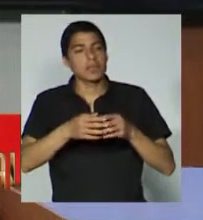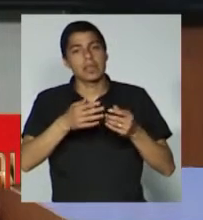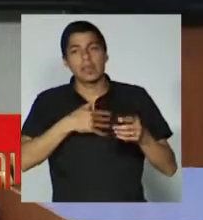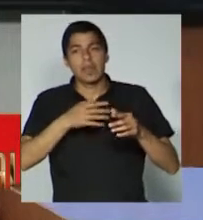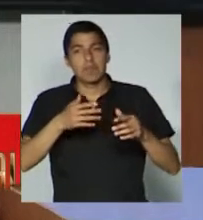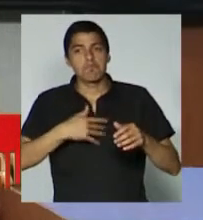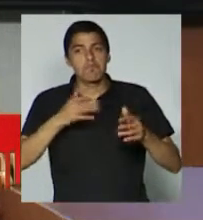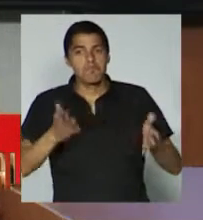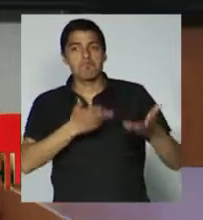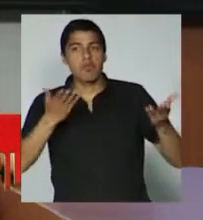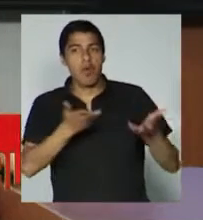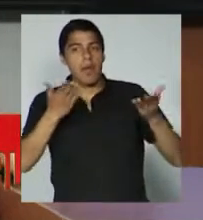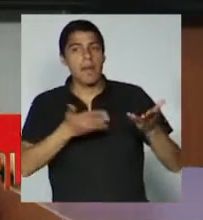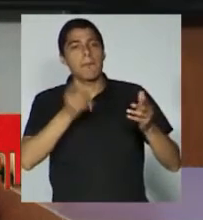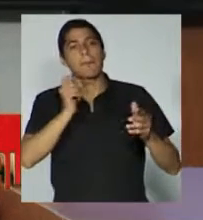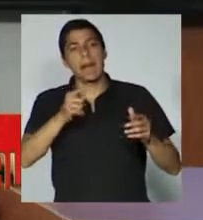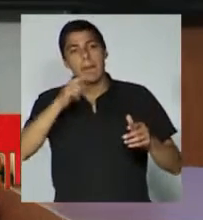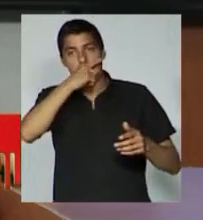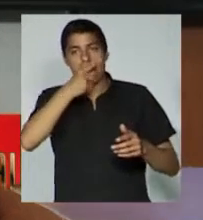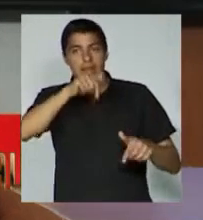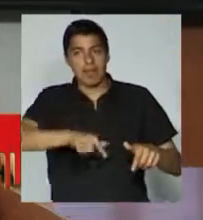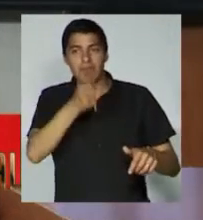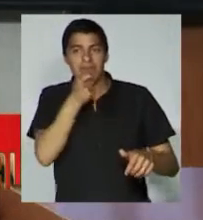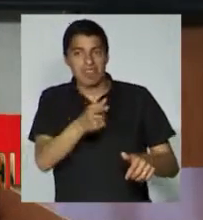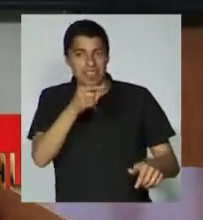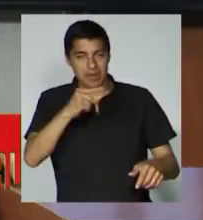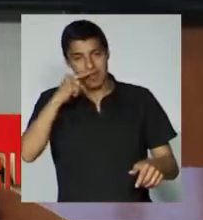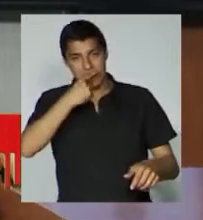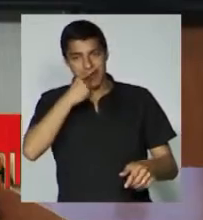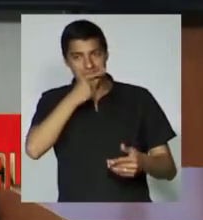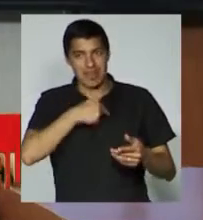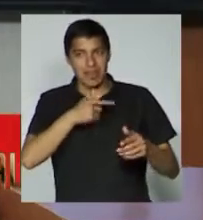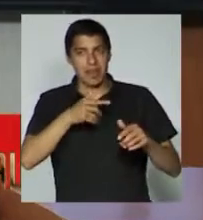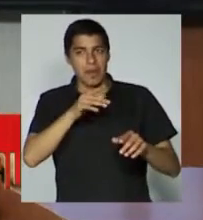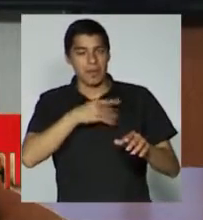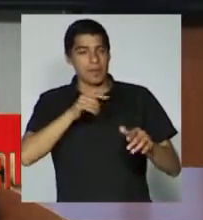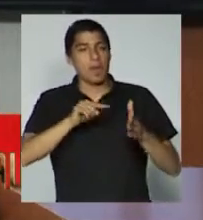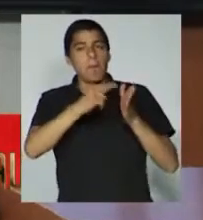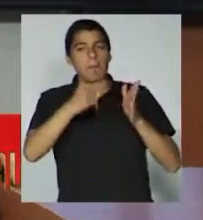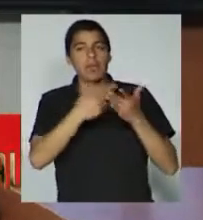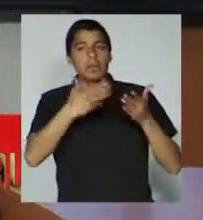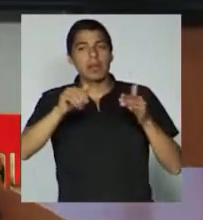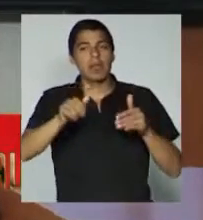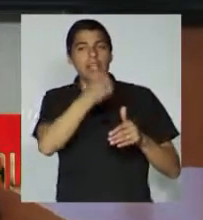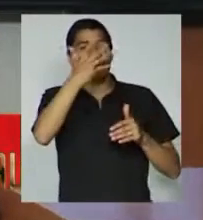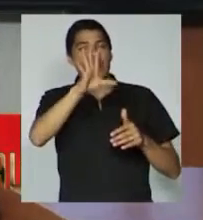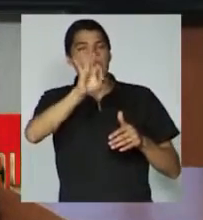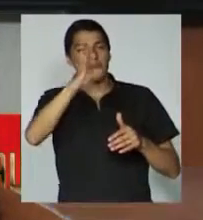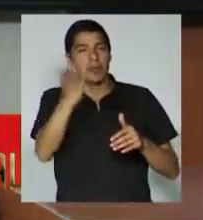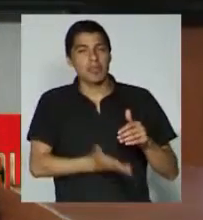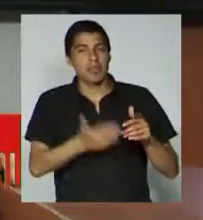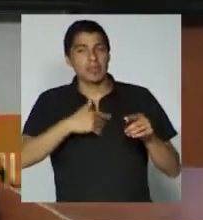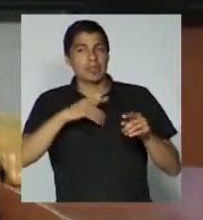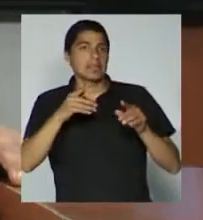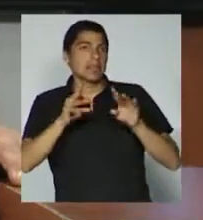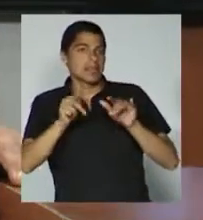para Macri. O sea, es más sencillo para Macri en este momento obtener los puntos necesarios para llegar al 50% más uno que para